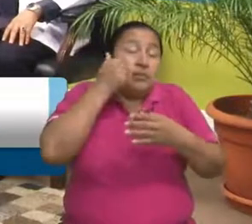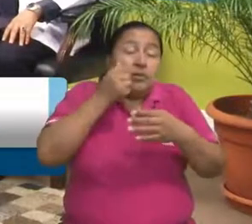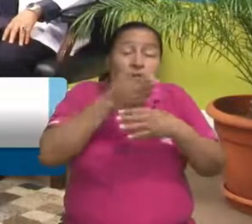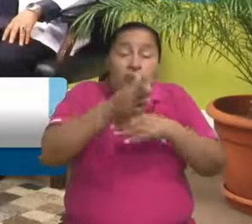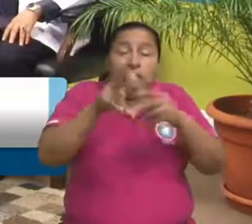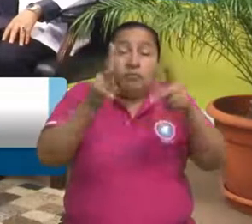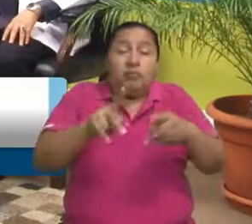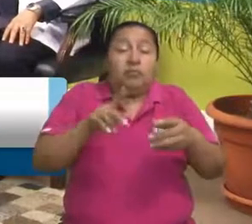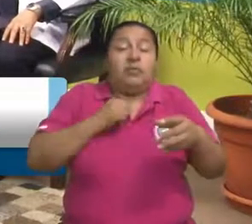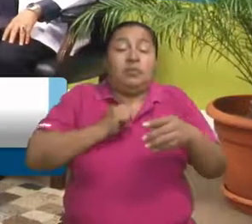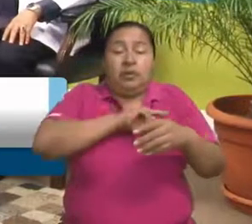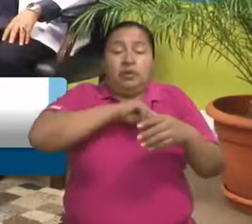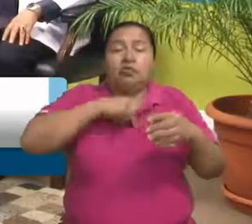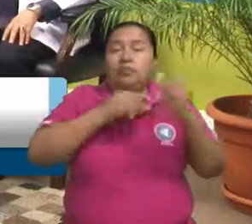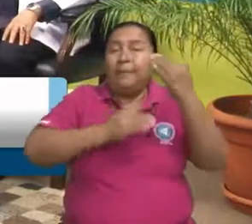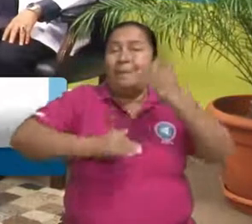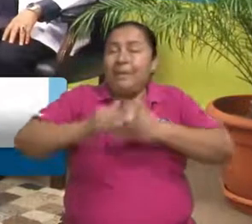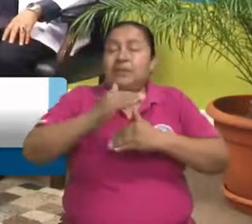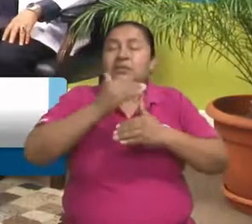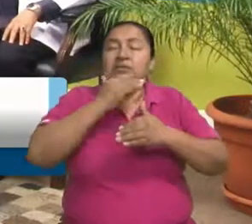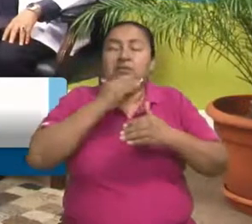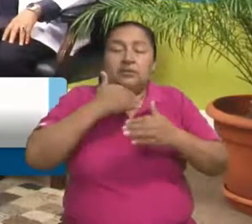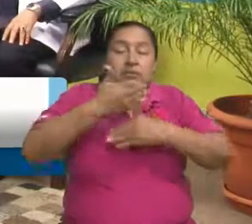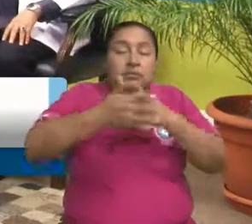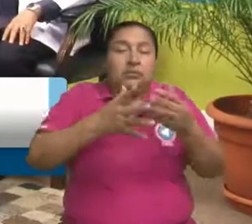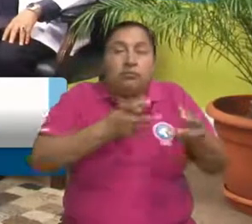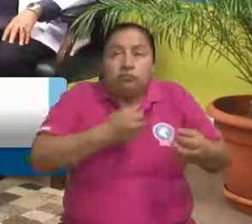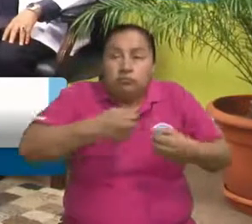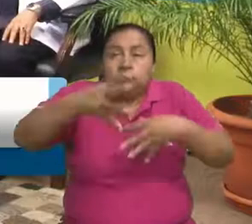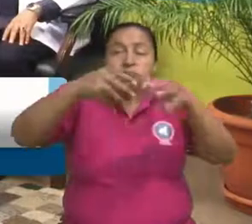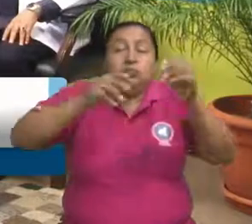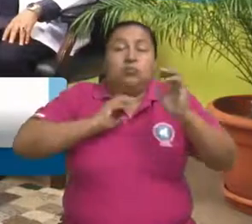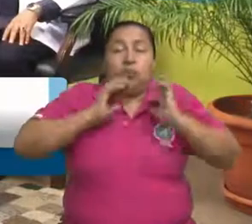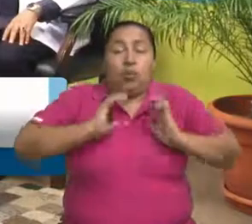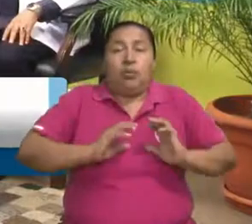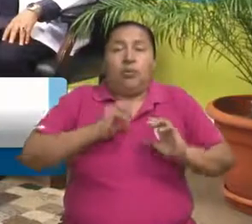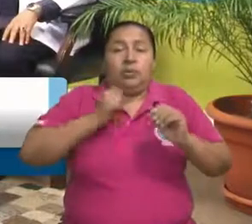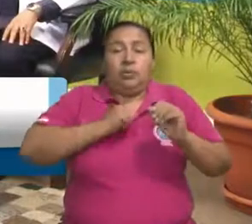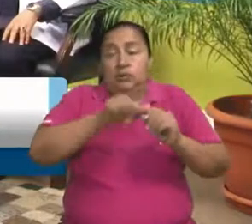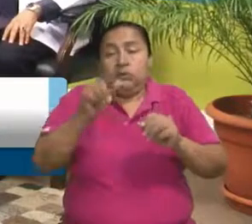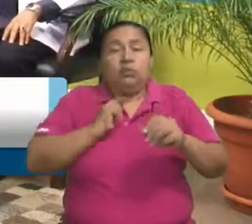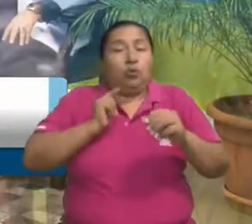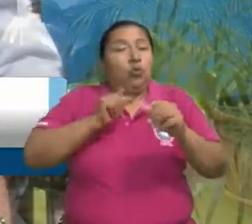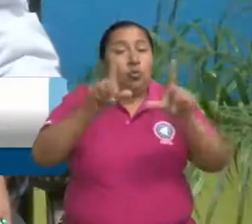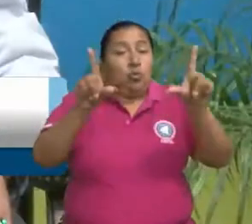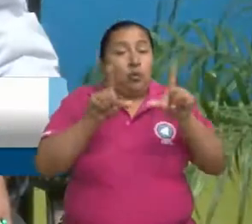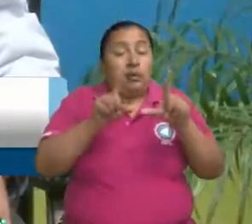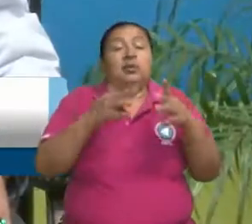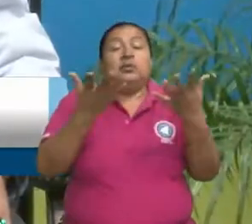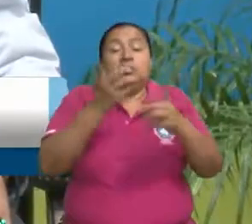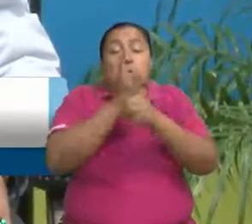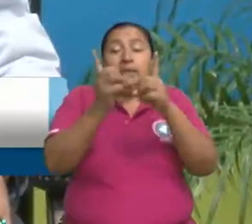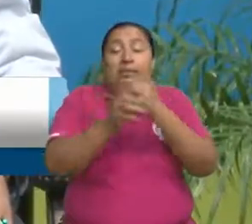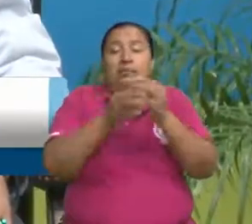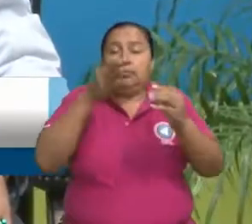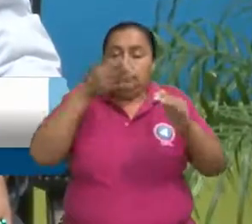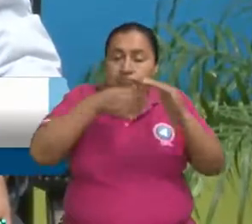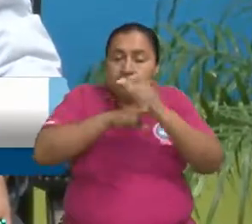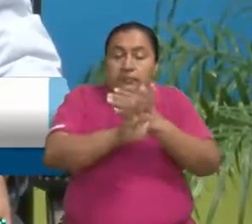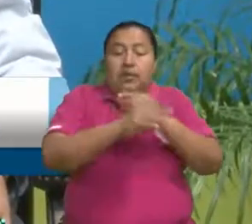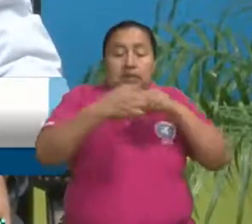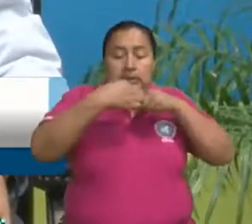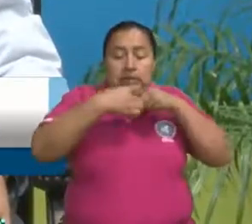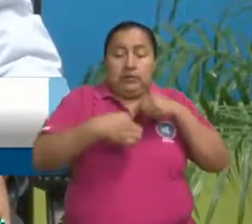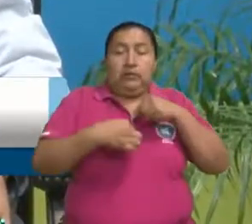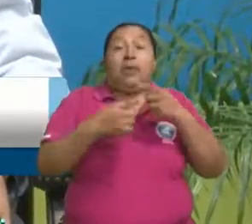para nosotros se nos hace más difícil sacar ese cuerpo extraño en la consulta. Entonces hay que meterlo al quirófano, y sobre todo